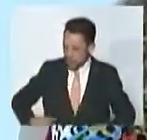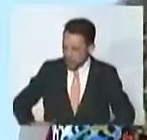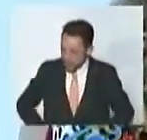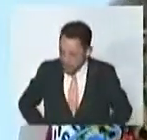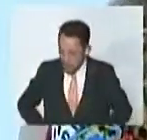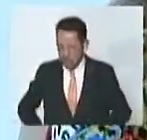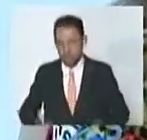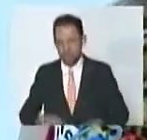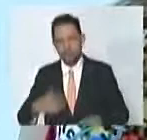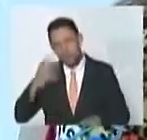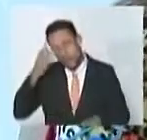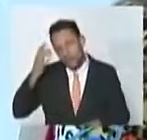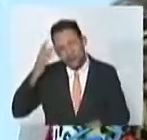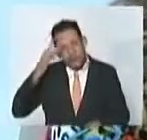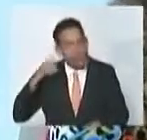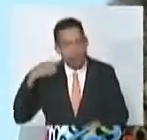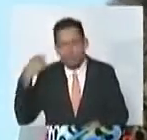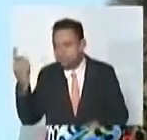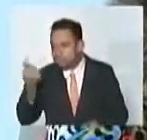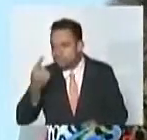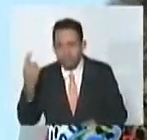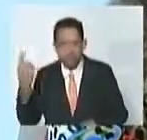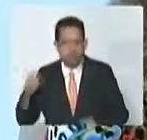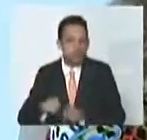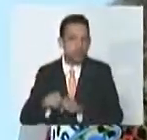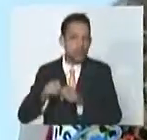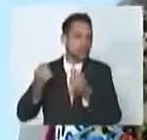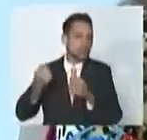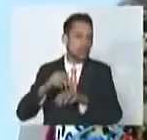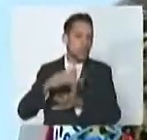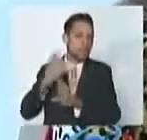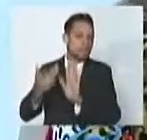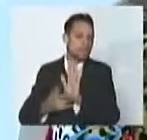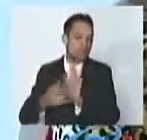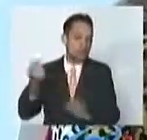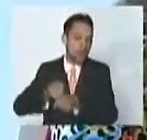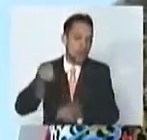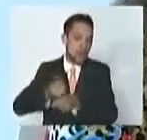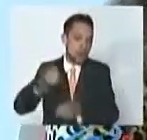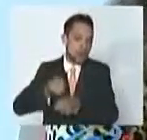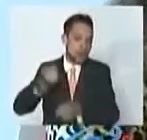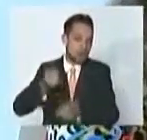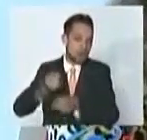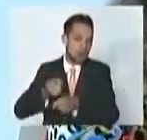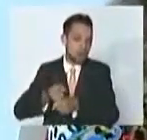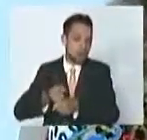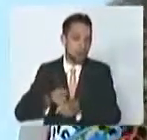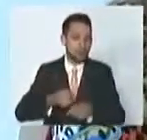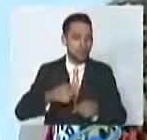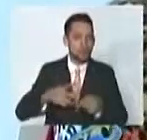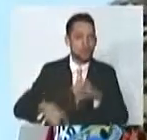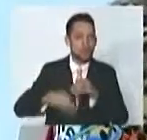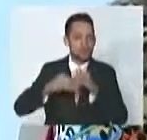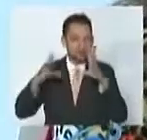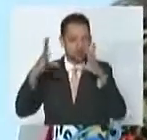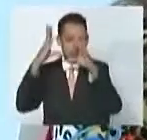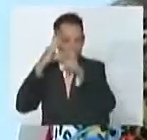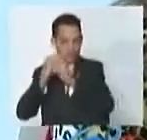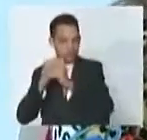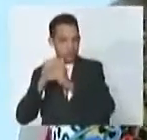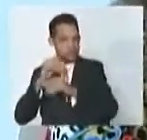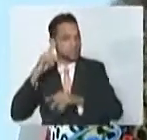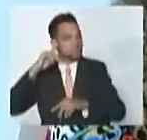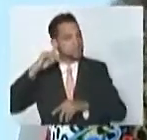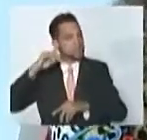cansado. ¿Por qué? Porque no descansaron. O sea, trabajó toda la noche su audición, porque yo le dejé ahí